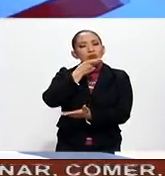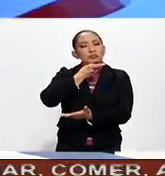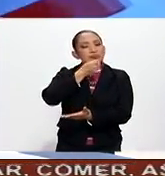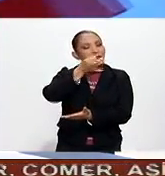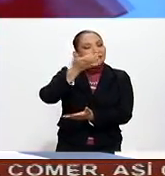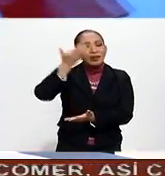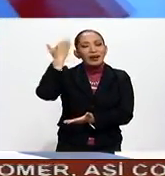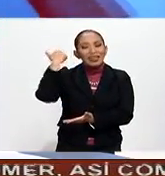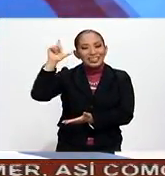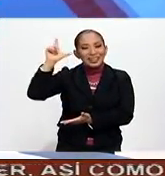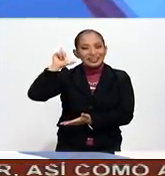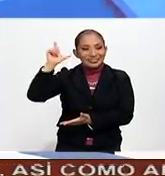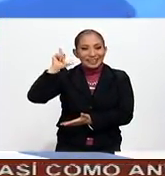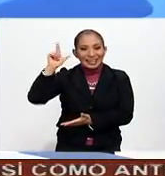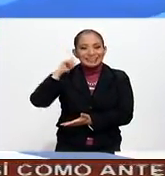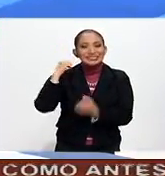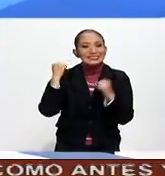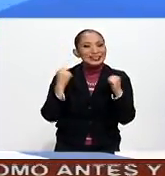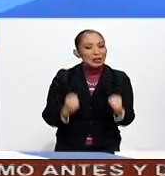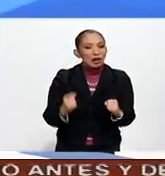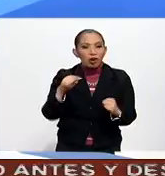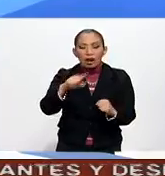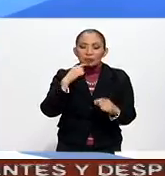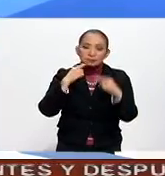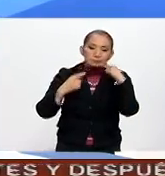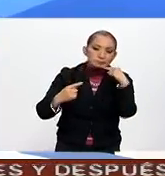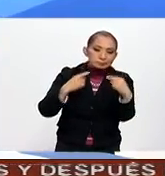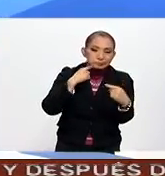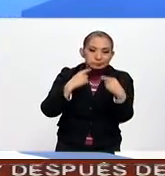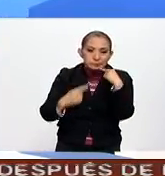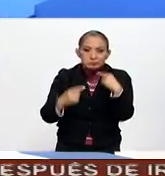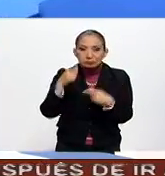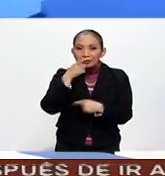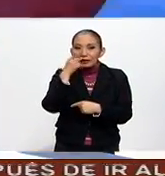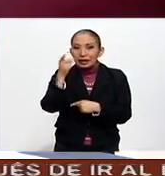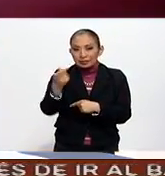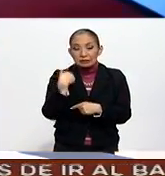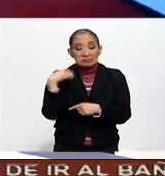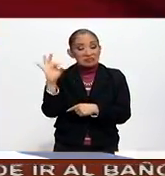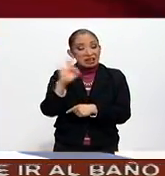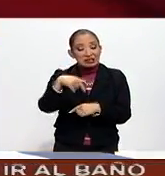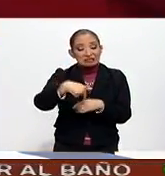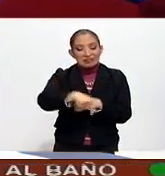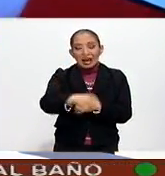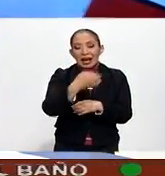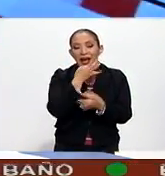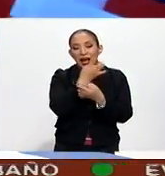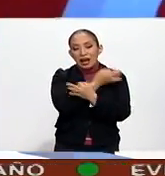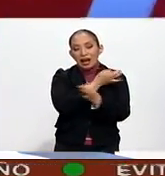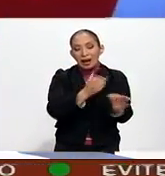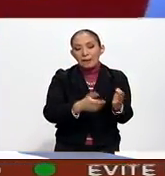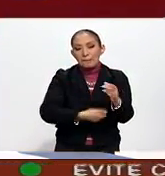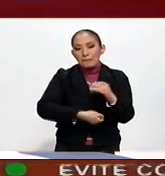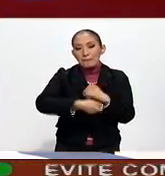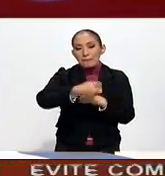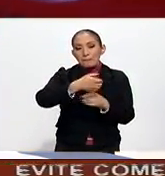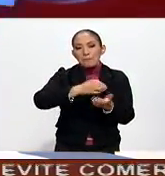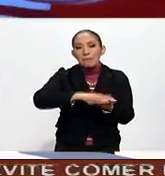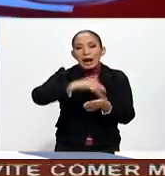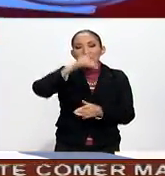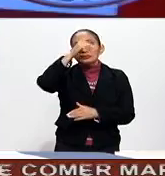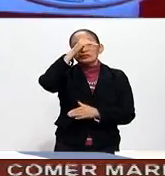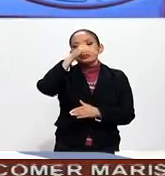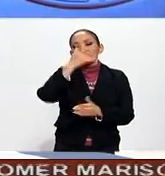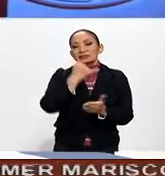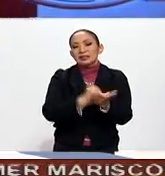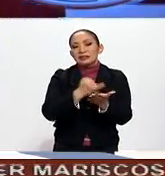pronosticaste, Víctor, el lunes pasado que tuvimos una conversación, dijiste que era muy probable que hiciera este aumento.